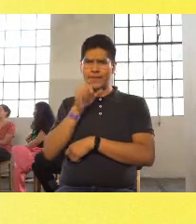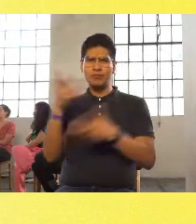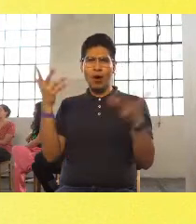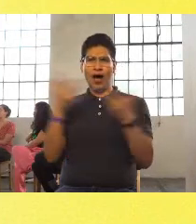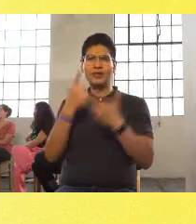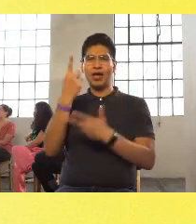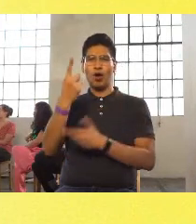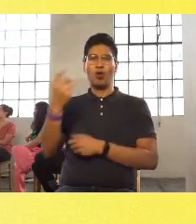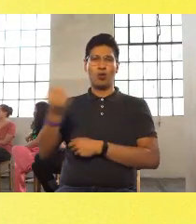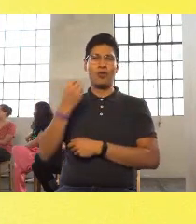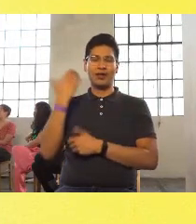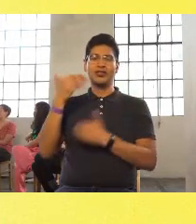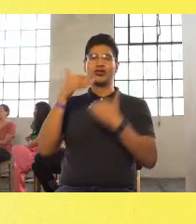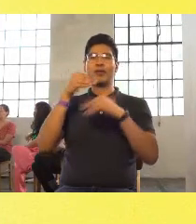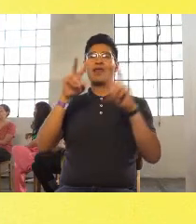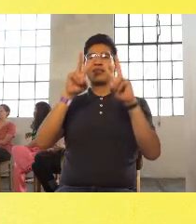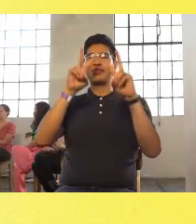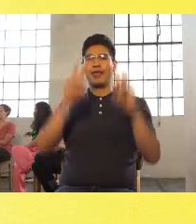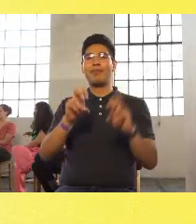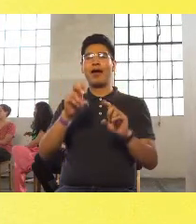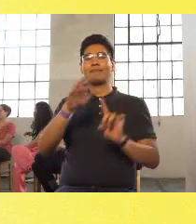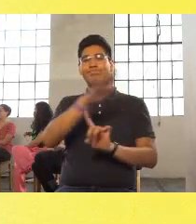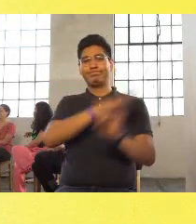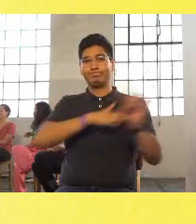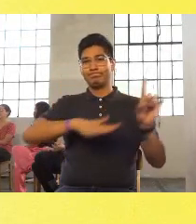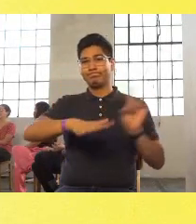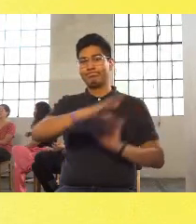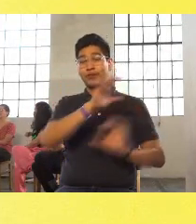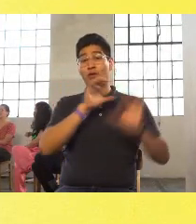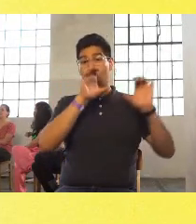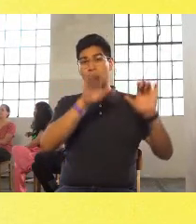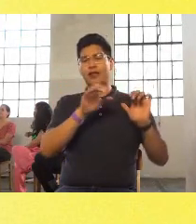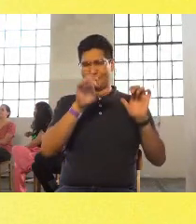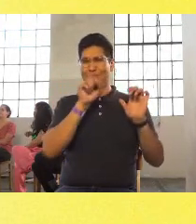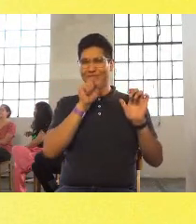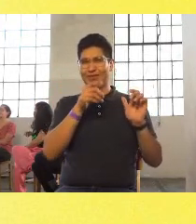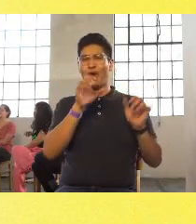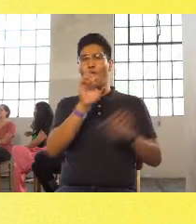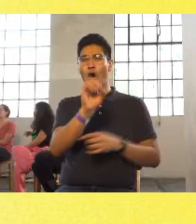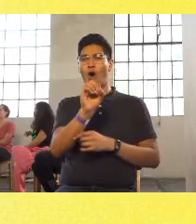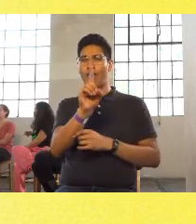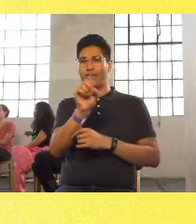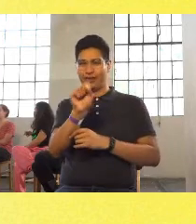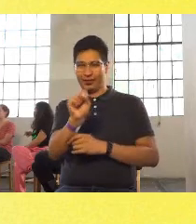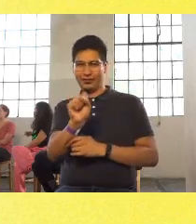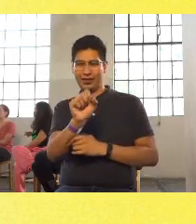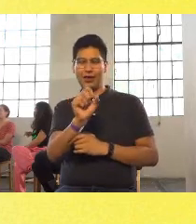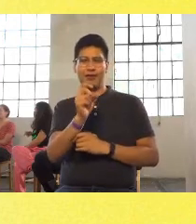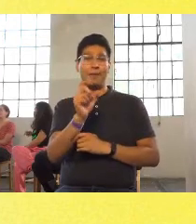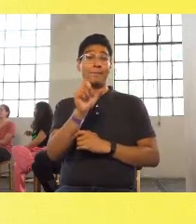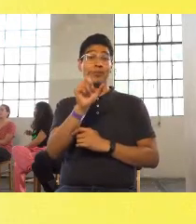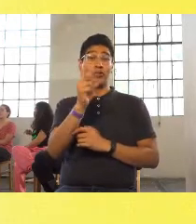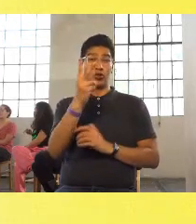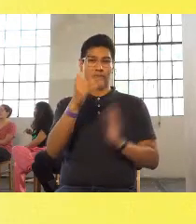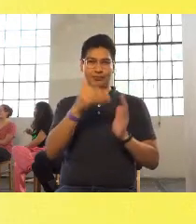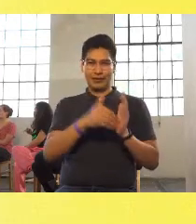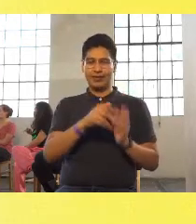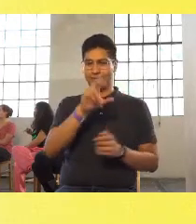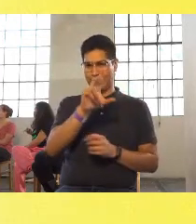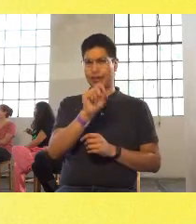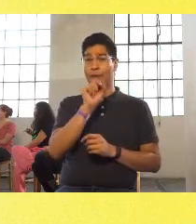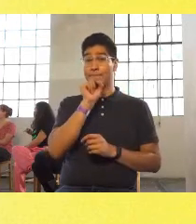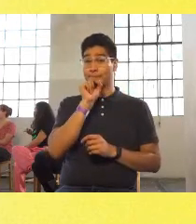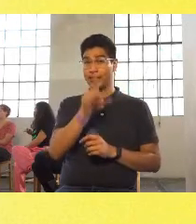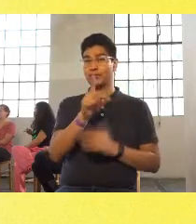diseño para la sustentabilidad, completamente basado en la Agenda 2030. Entonces tuvimos que traducir cada uno de nuestros